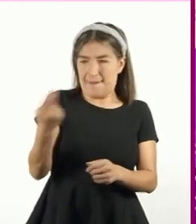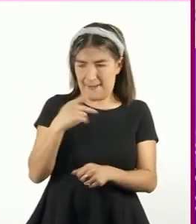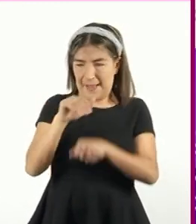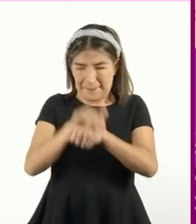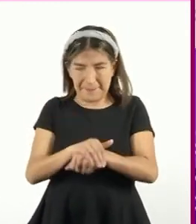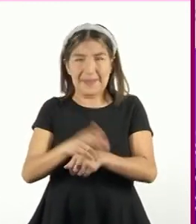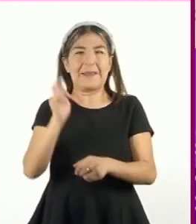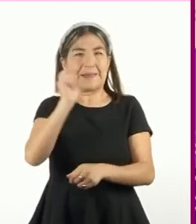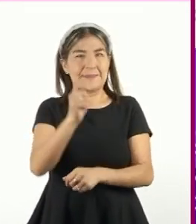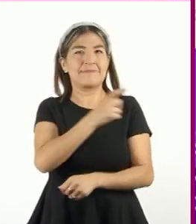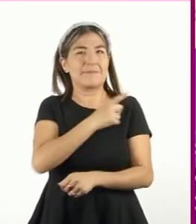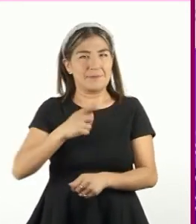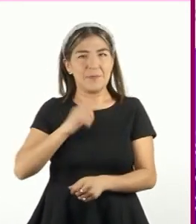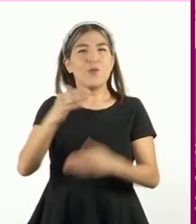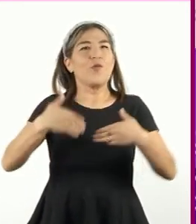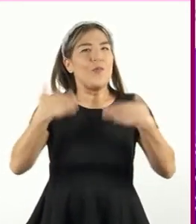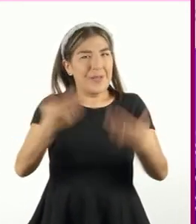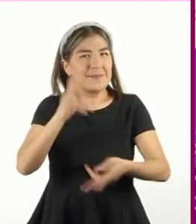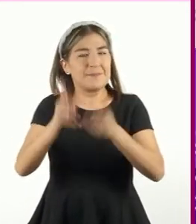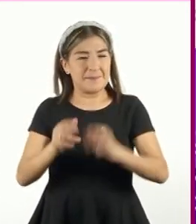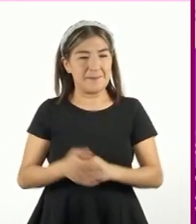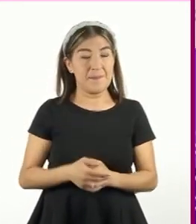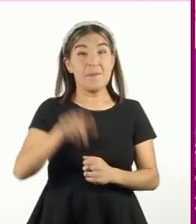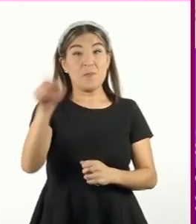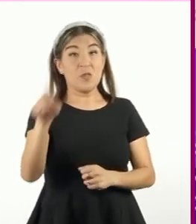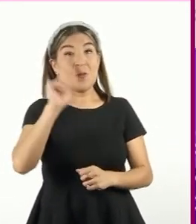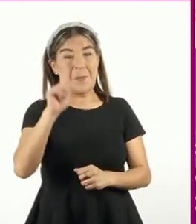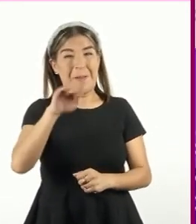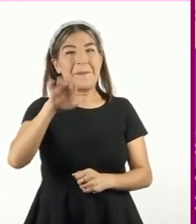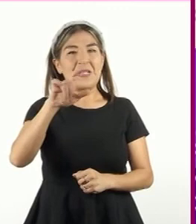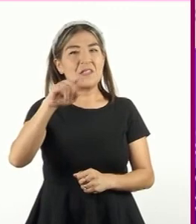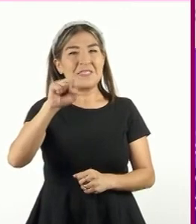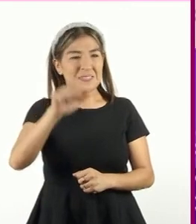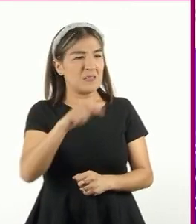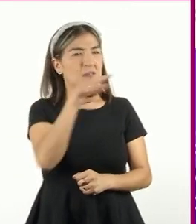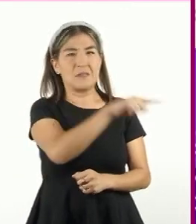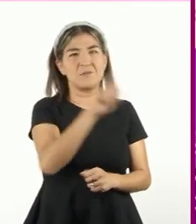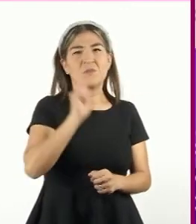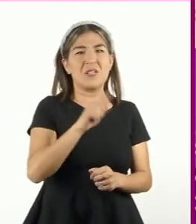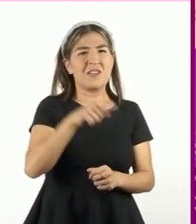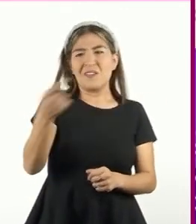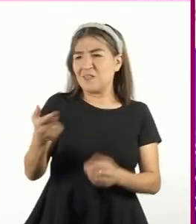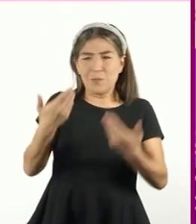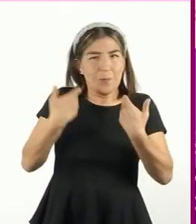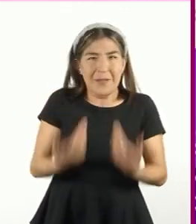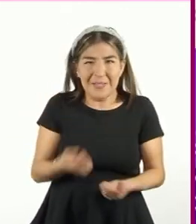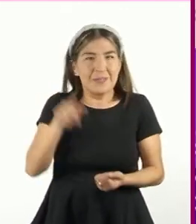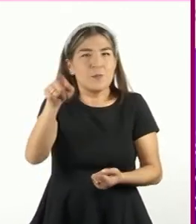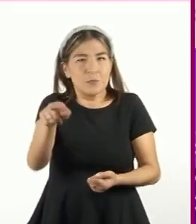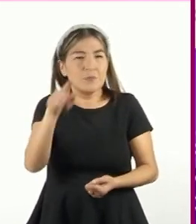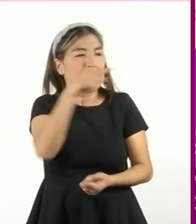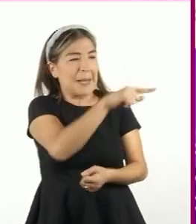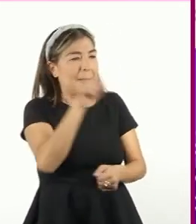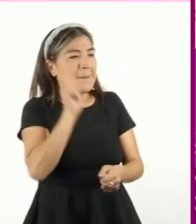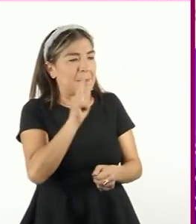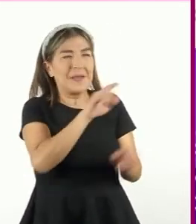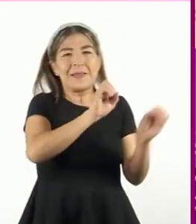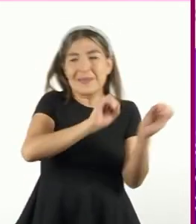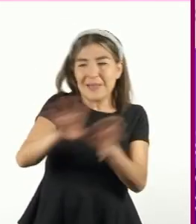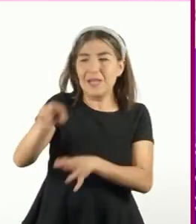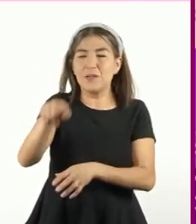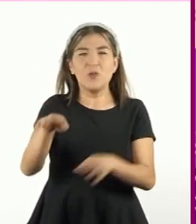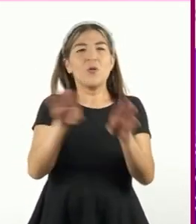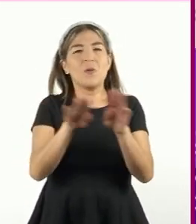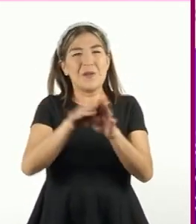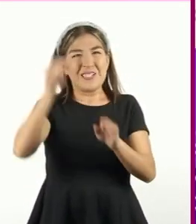tenerse confianza. Melissa también se molestó porque Vianney no entendió que ella necesitaba su espacio y silencio